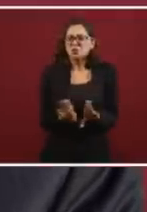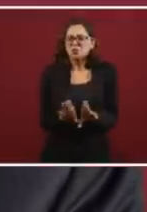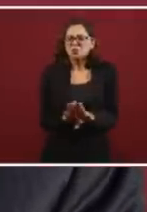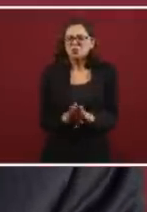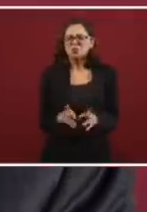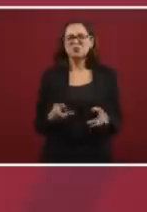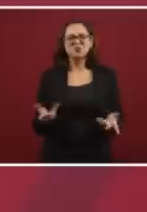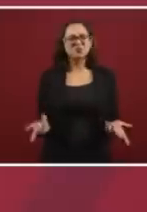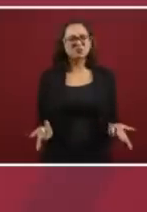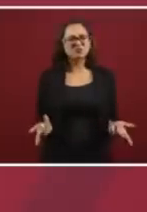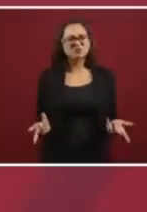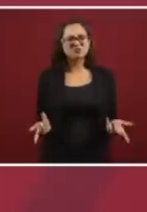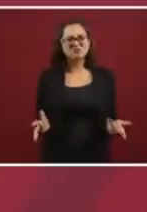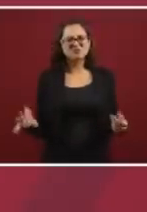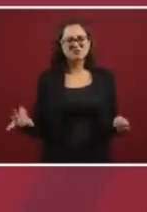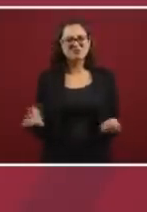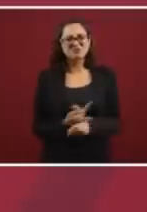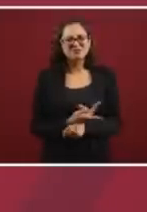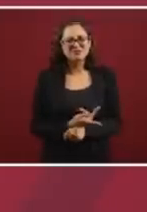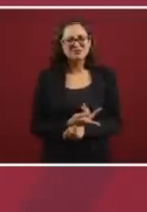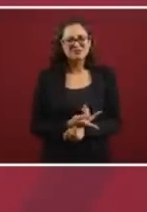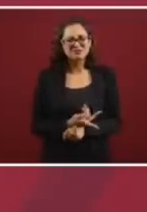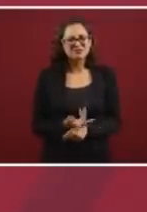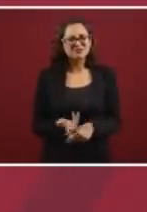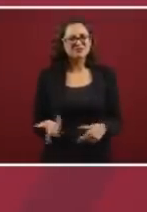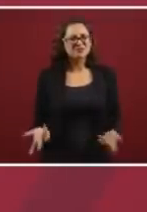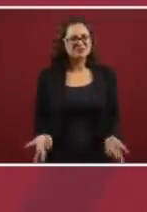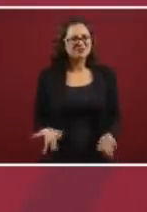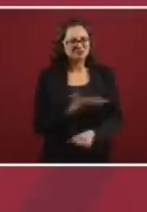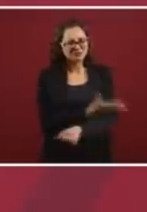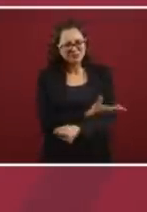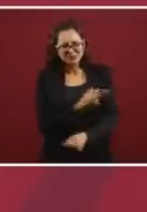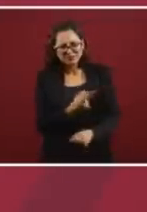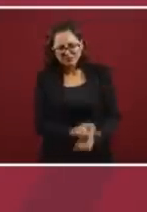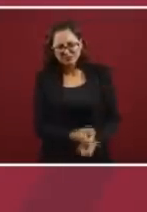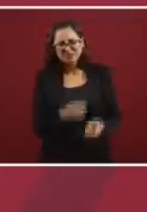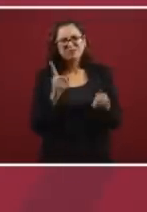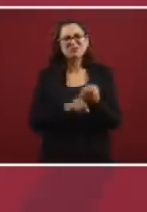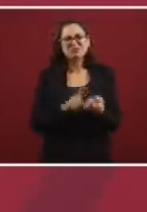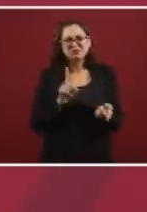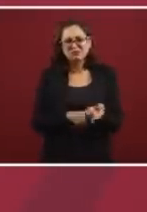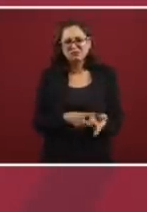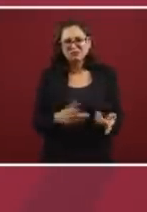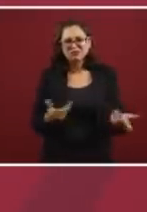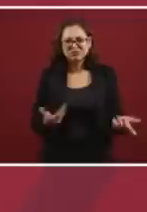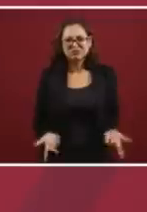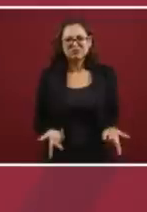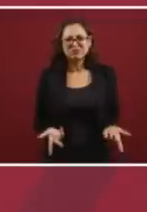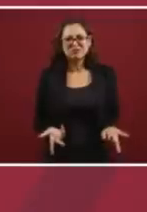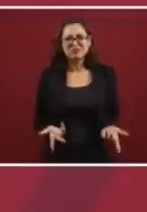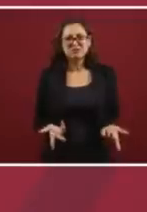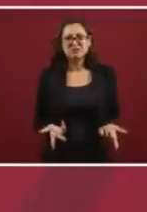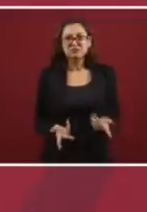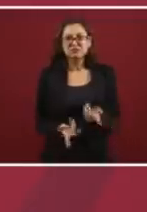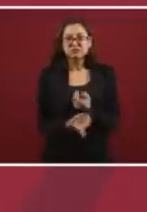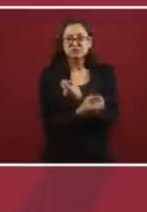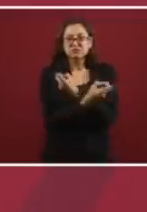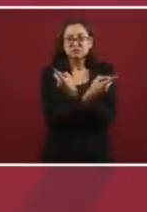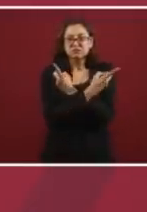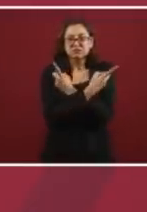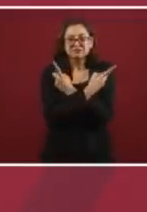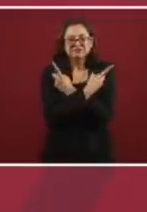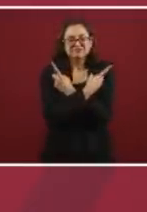y en dónde queda la honestidad y la decencia